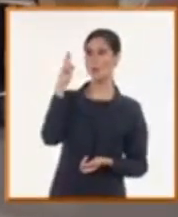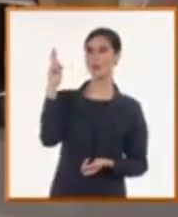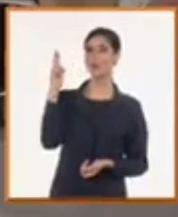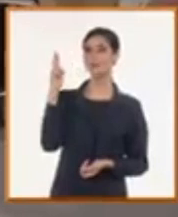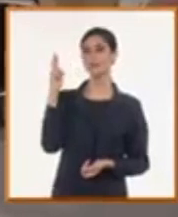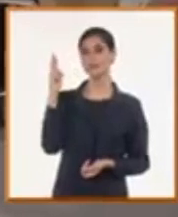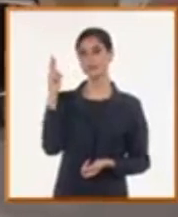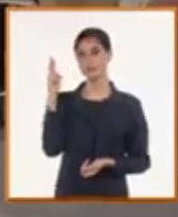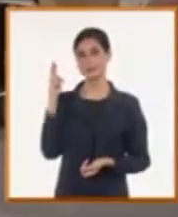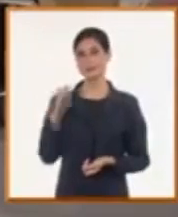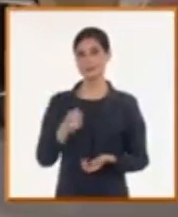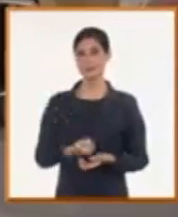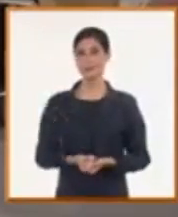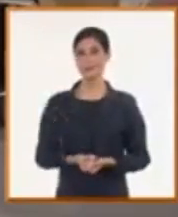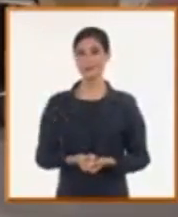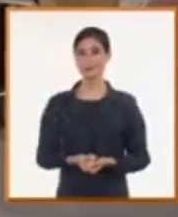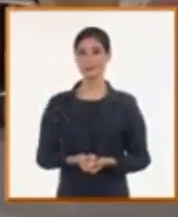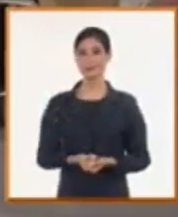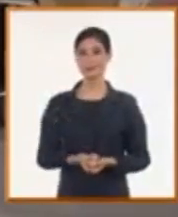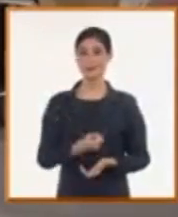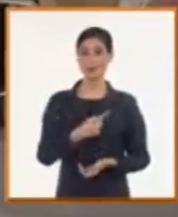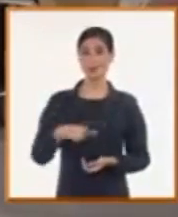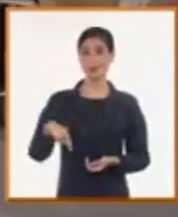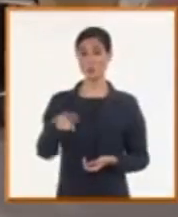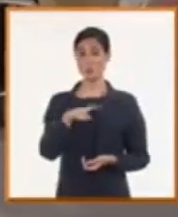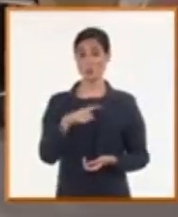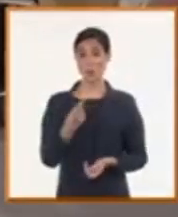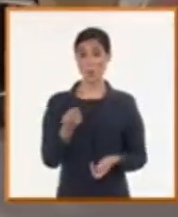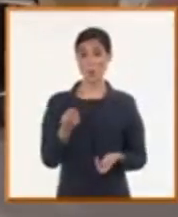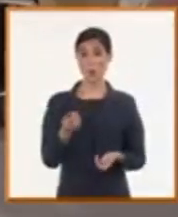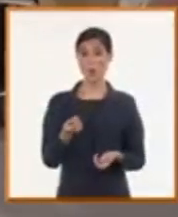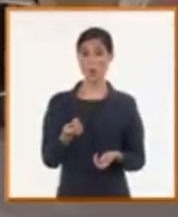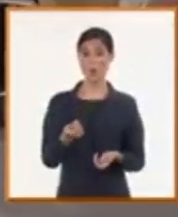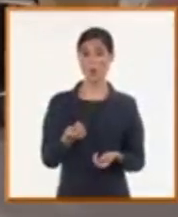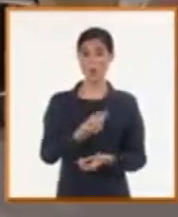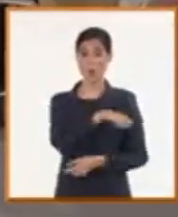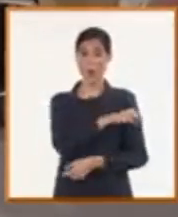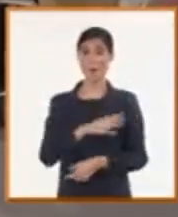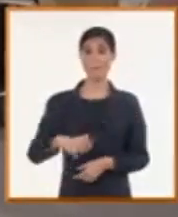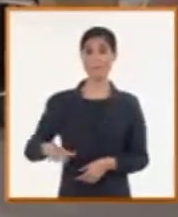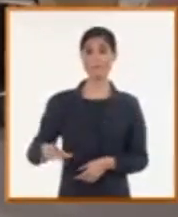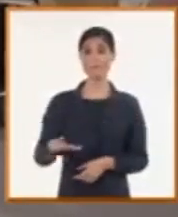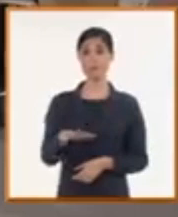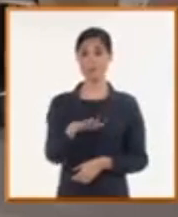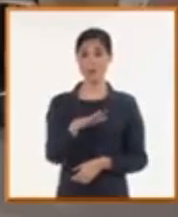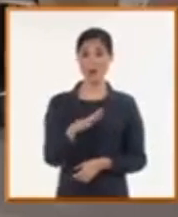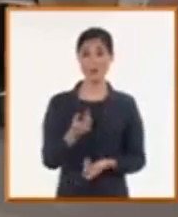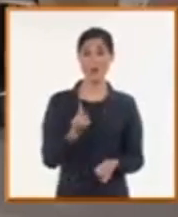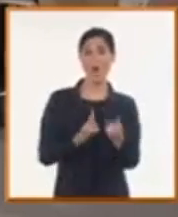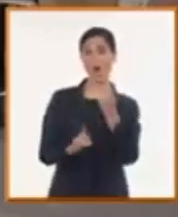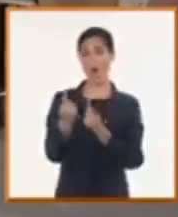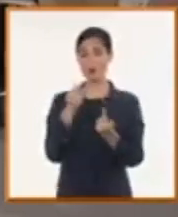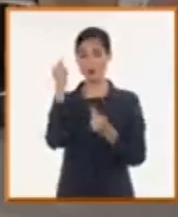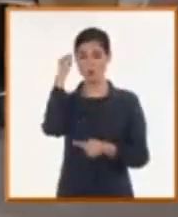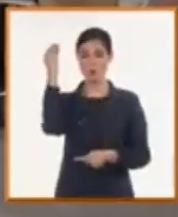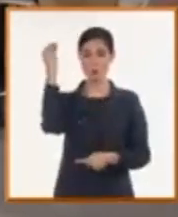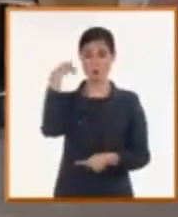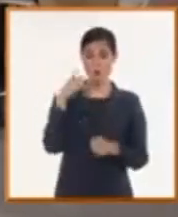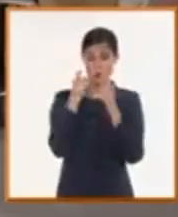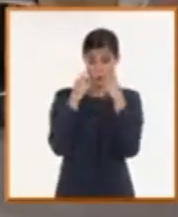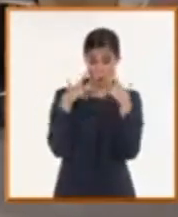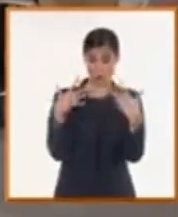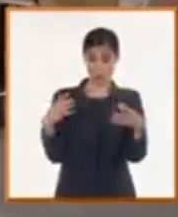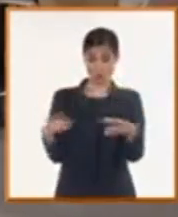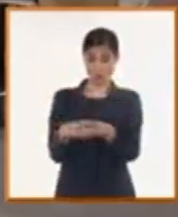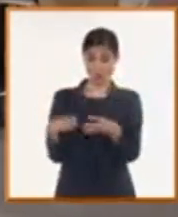ha vivido. Algunos podrán no creer en ella, pero quienes estuvieron en el terreno y quienes se anotaron para ir a esas peleas saben